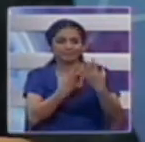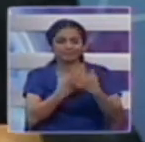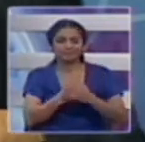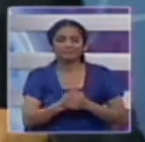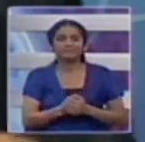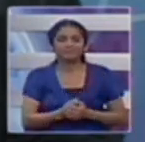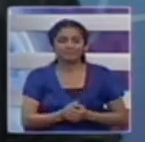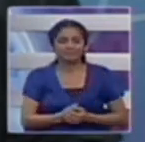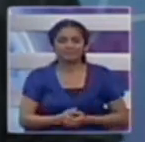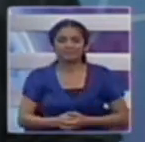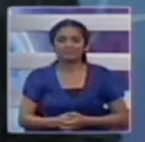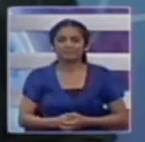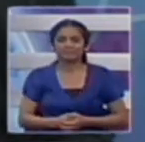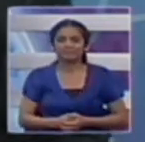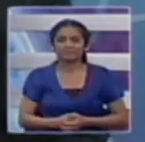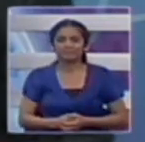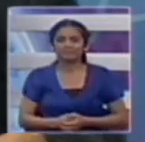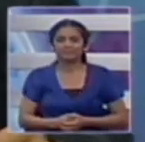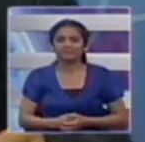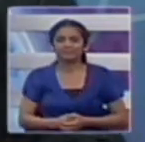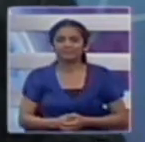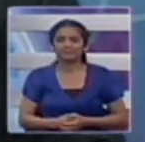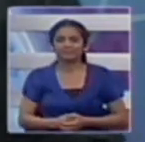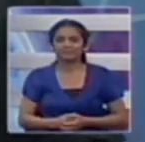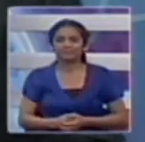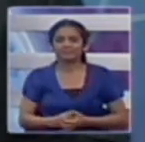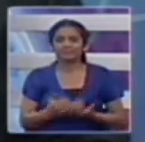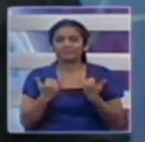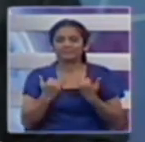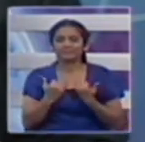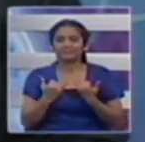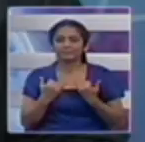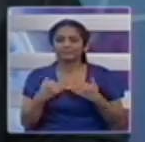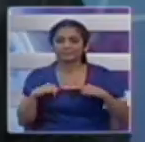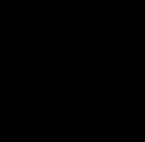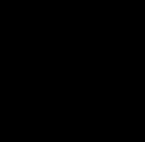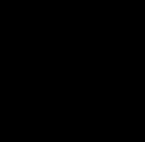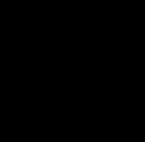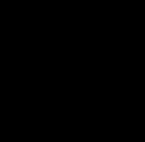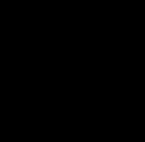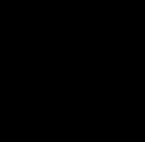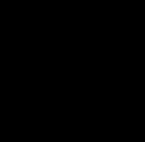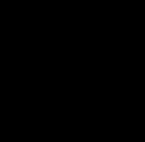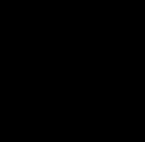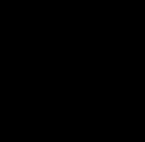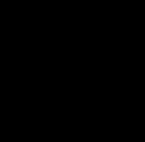País y candidata a la Asamblea por la provincia de Las Suárez, del Movimiento Alianza País. Vamos a continuar con Javier y otra entrevista.